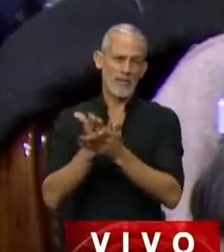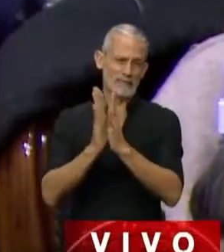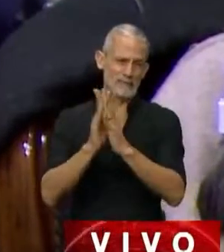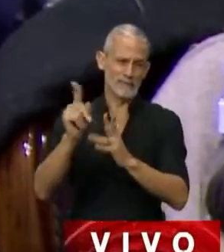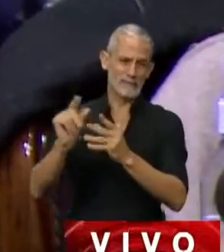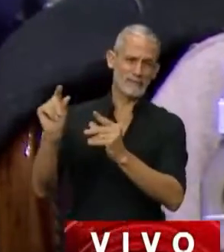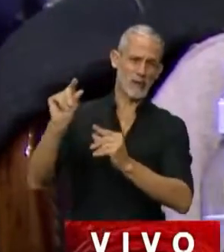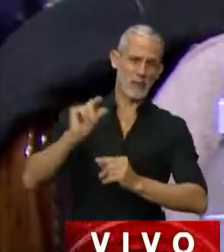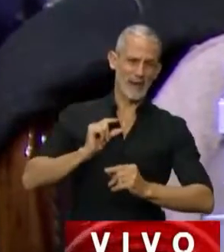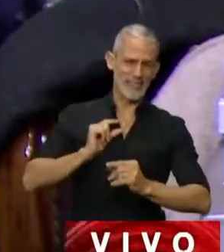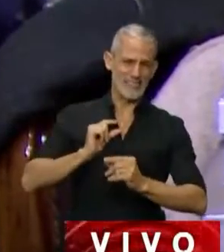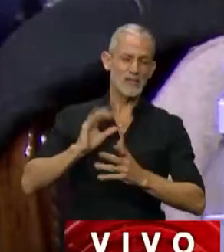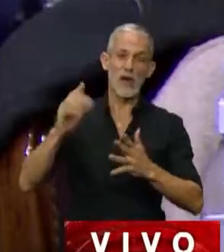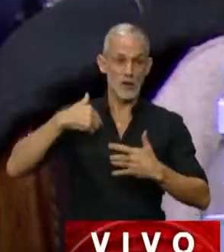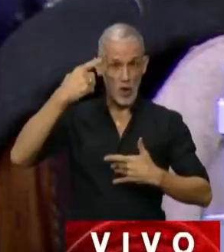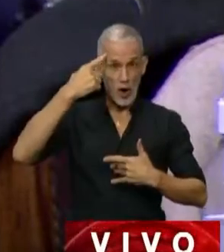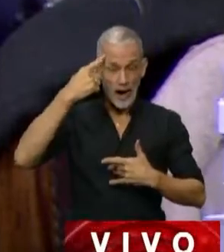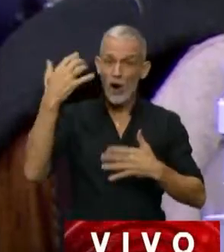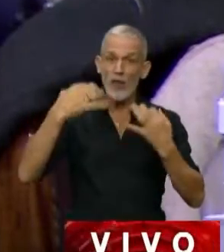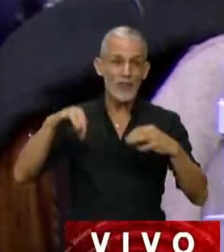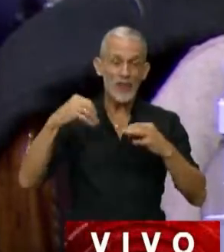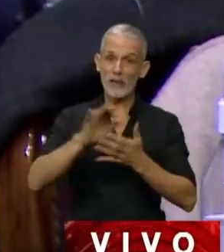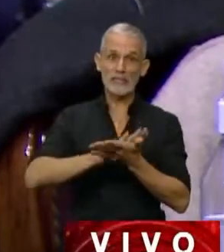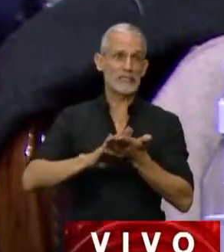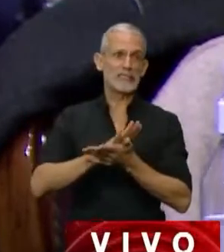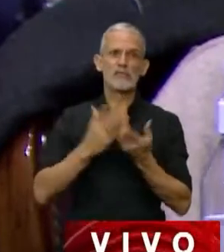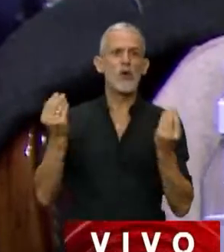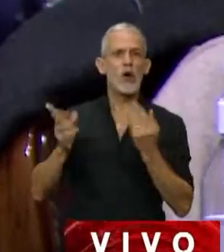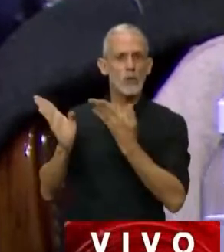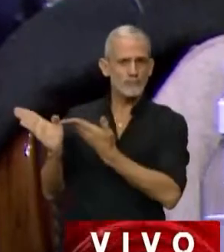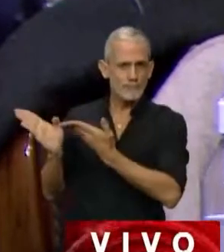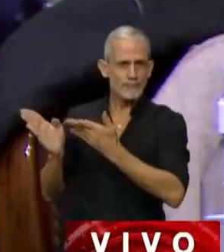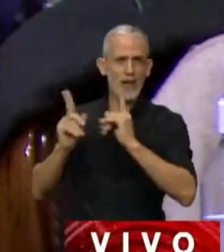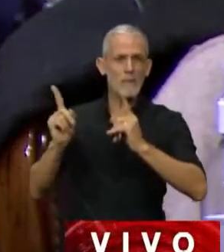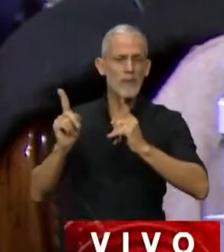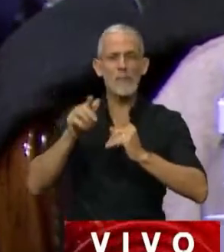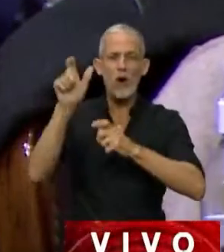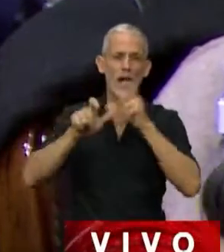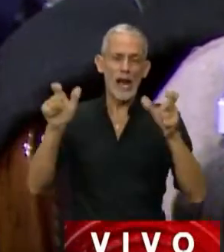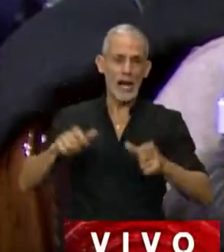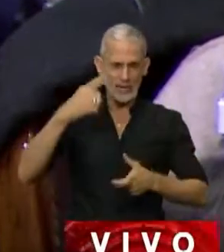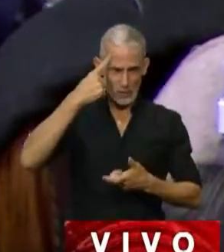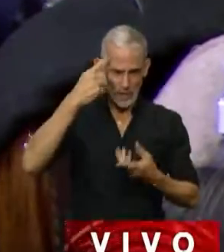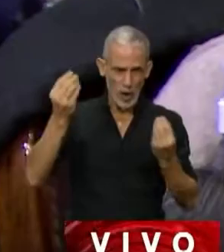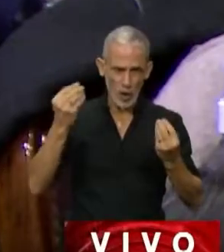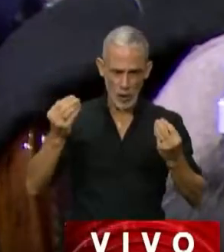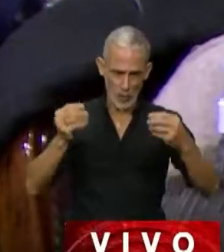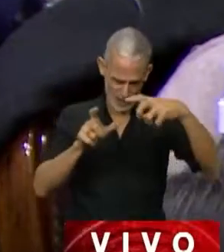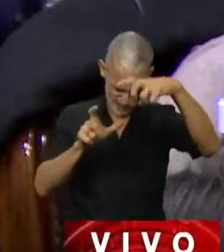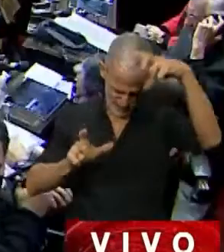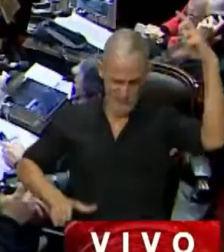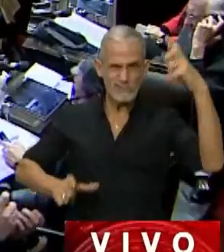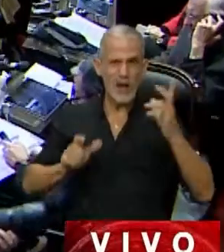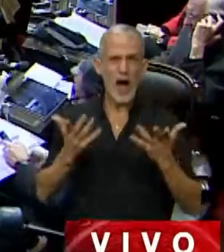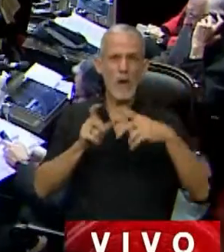justamente algo que me parece a mí que hay que resolver, y es donde mucha de la gente se pregunta cómo va a ser